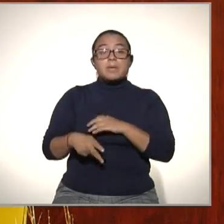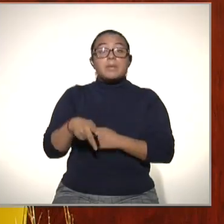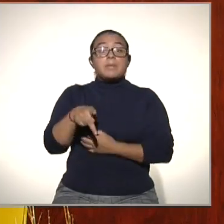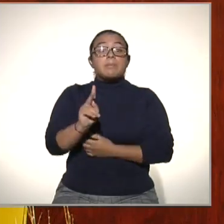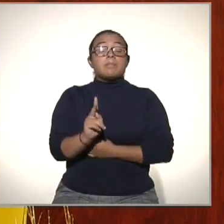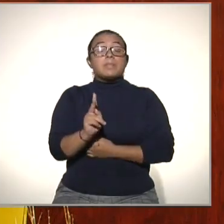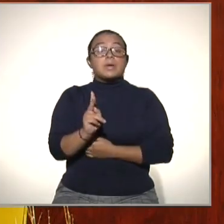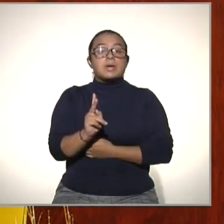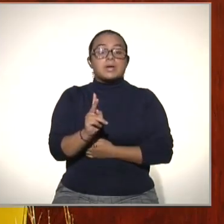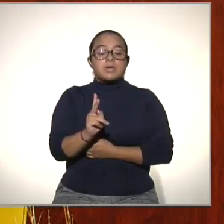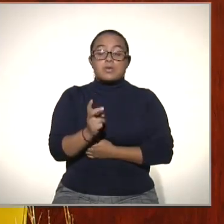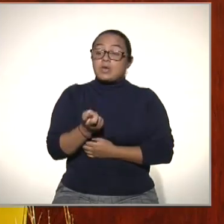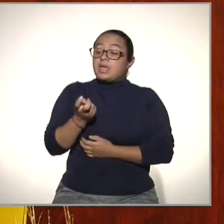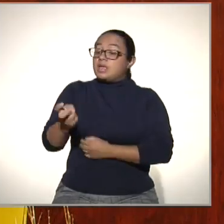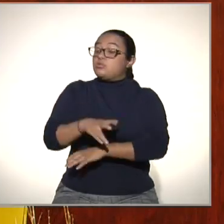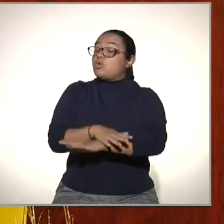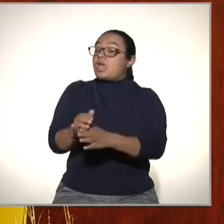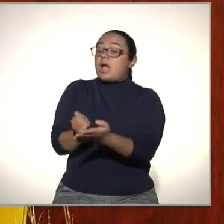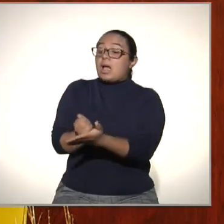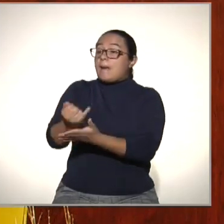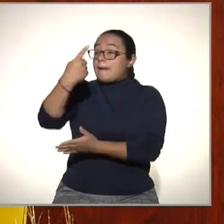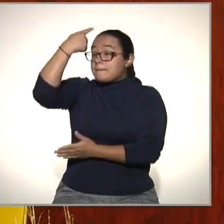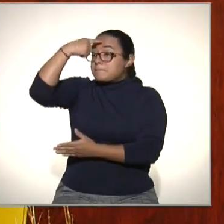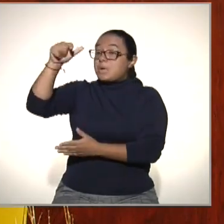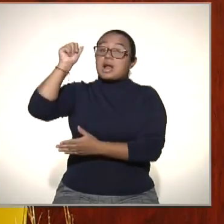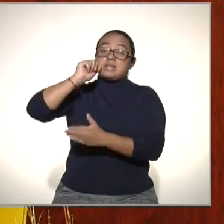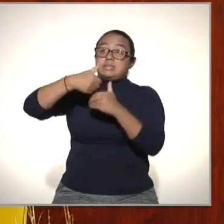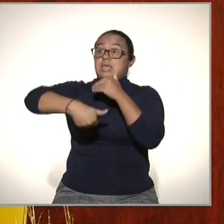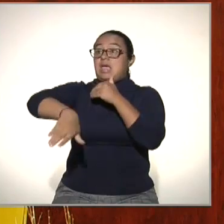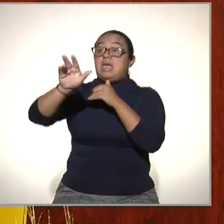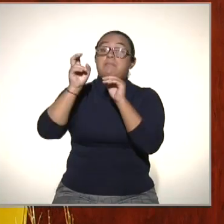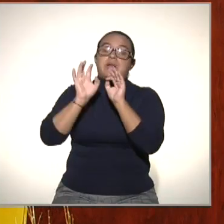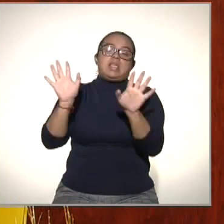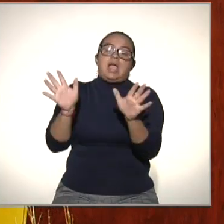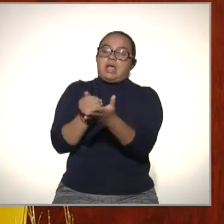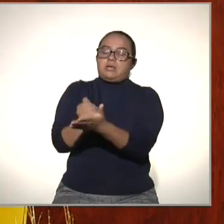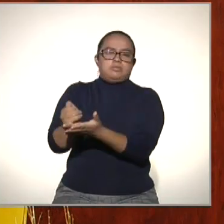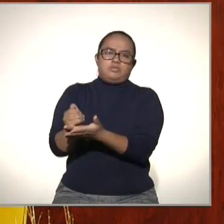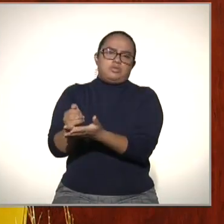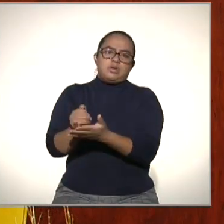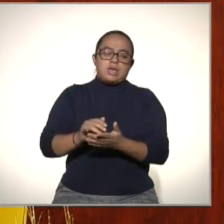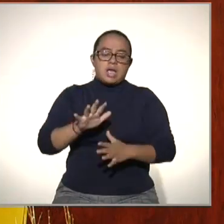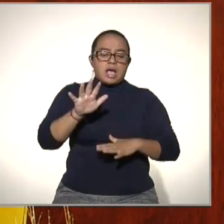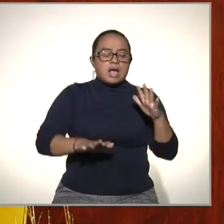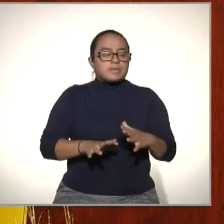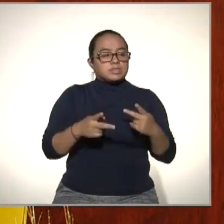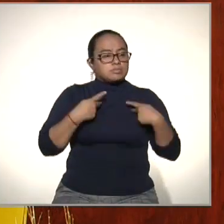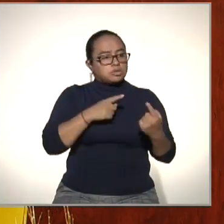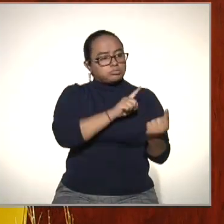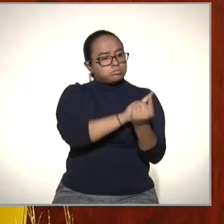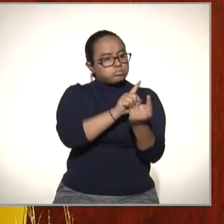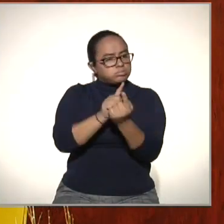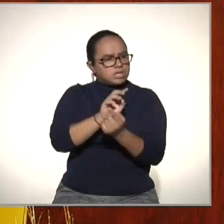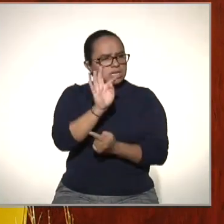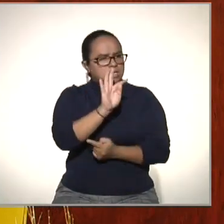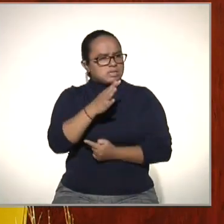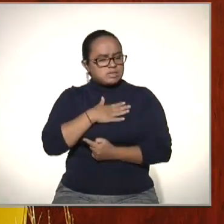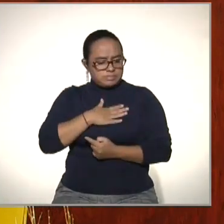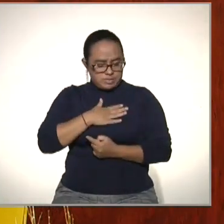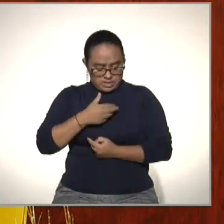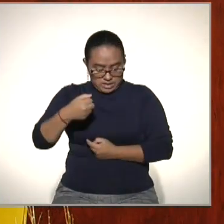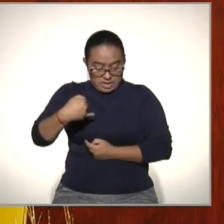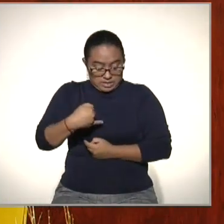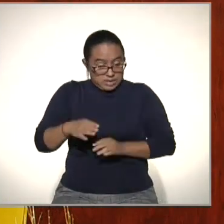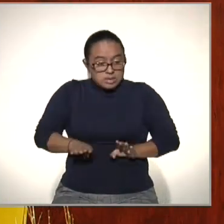de ninguna manera es un hecho puntual. Y eso va a implicar entonces que con quienes nos vamos encontrando y relacionando puede hacer que yo vaya modificando eso que